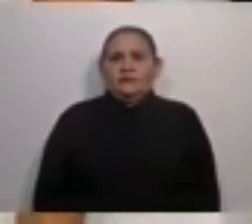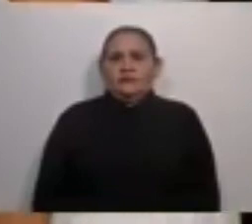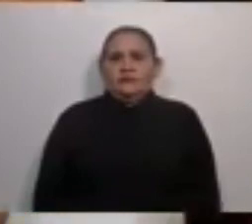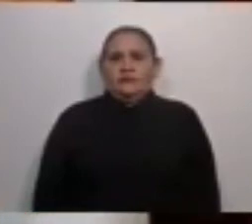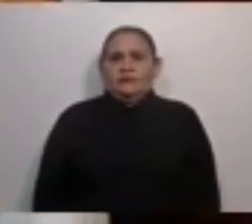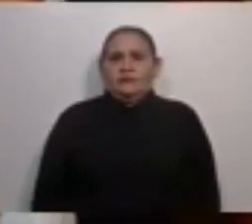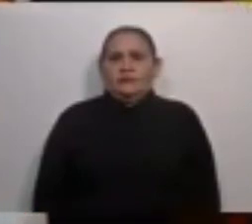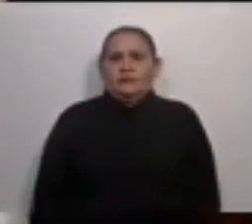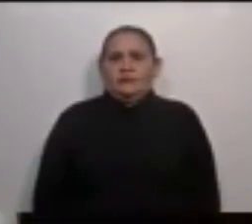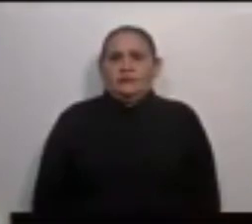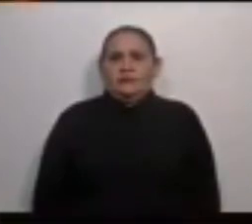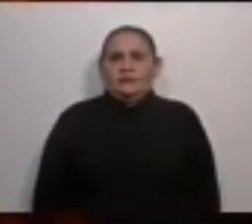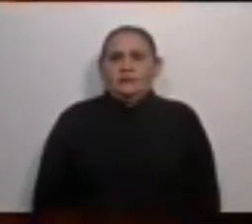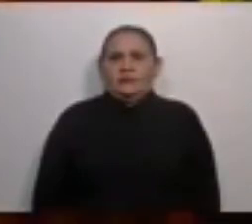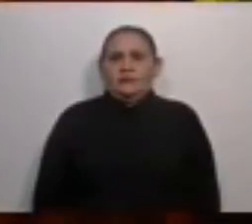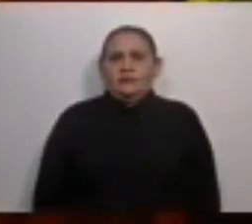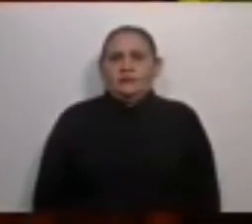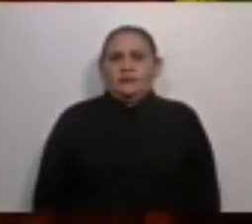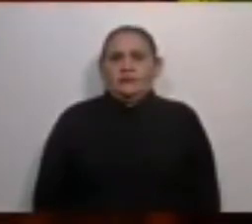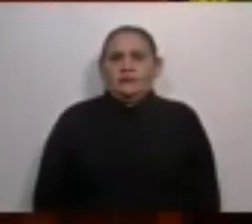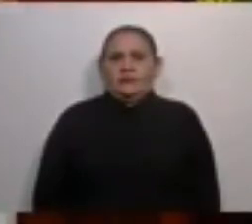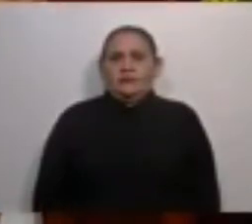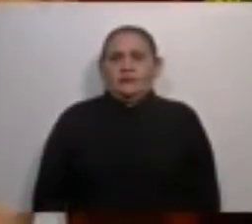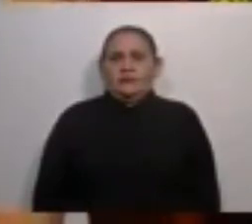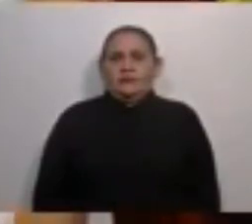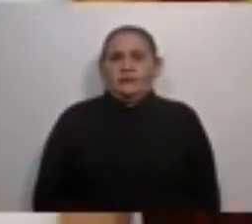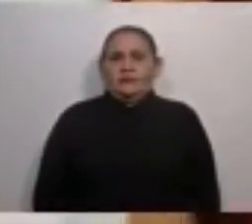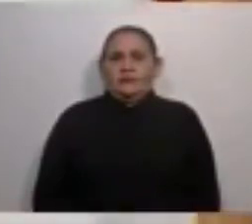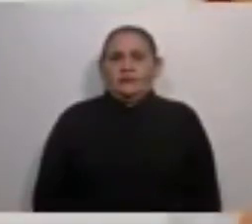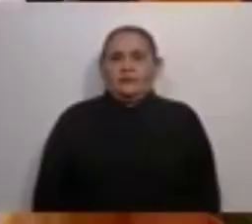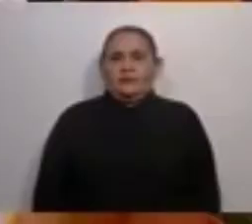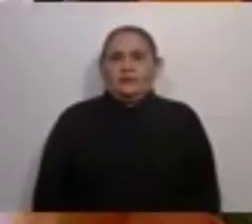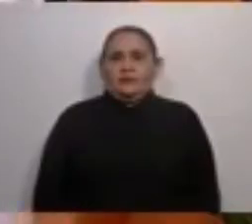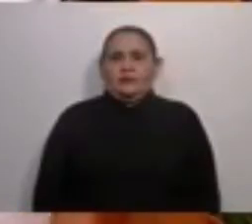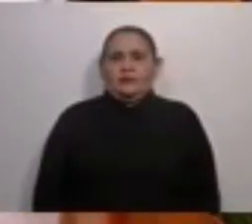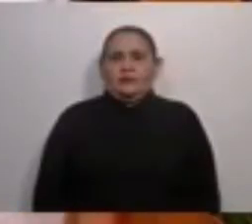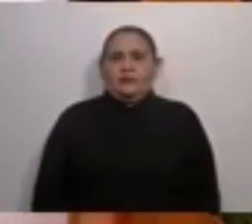En uso de la voz,